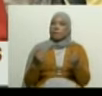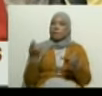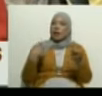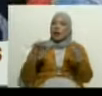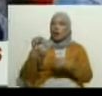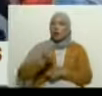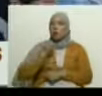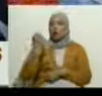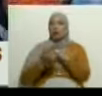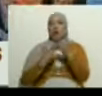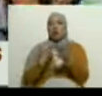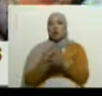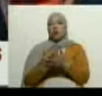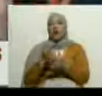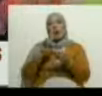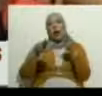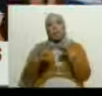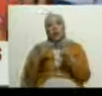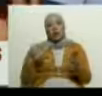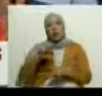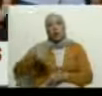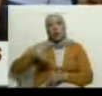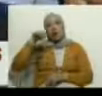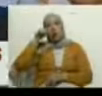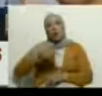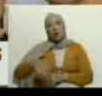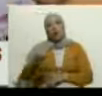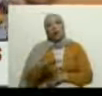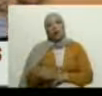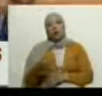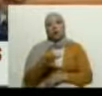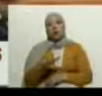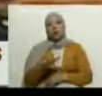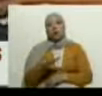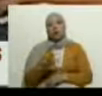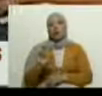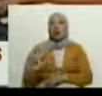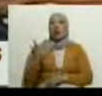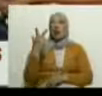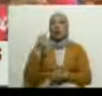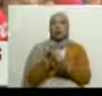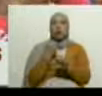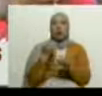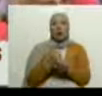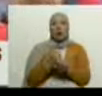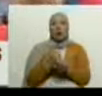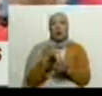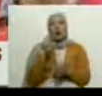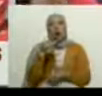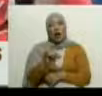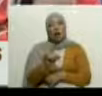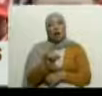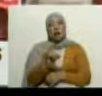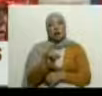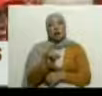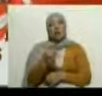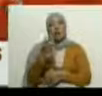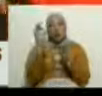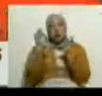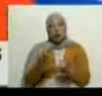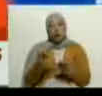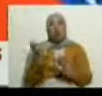garantizar, seguir fortaleciendo la paz de nuestro país y en tercer lugar seguir garantizando lo que es la firmeza,